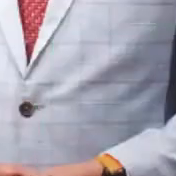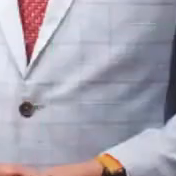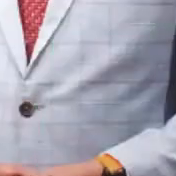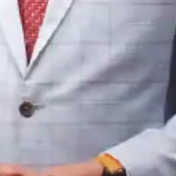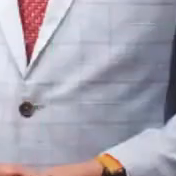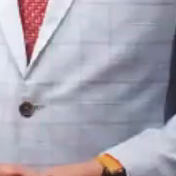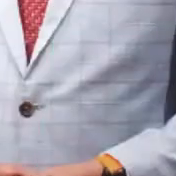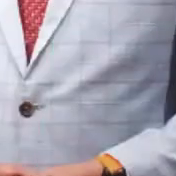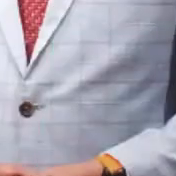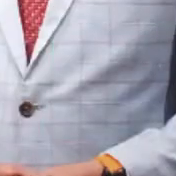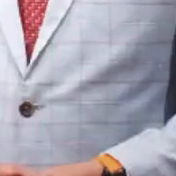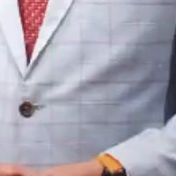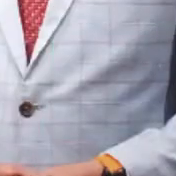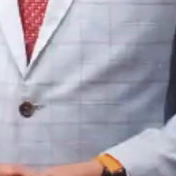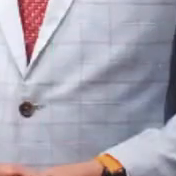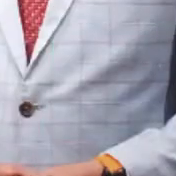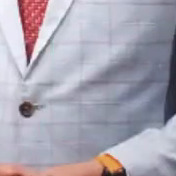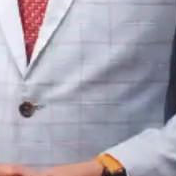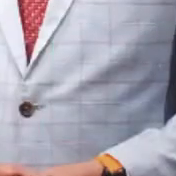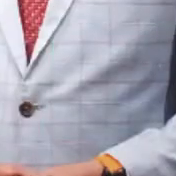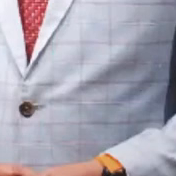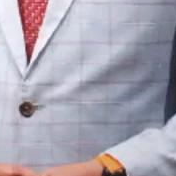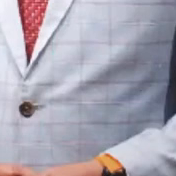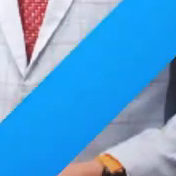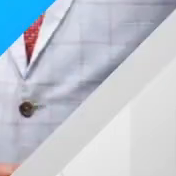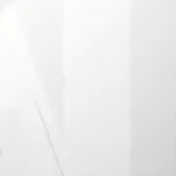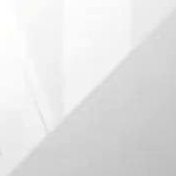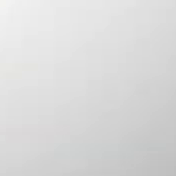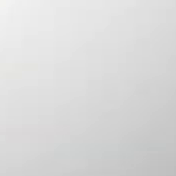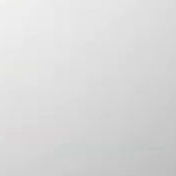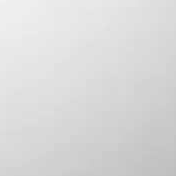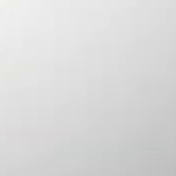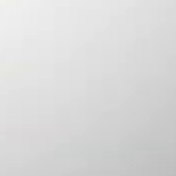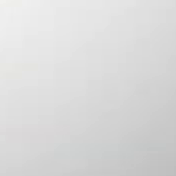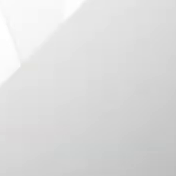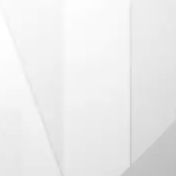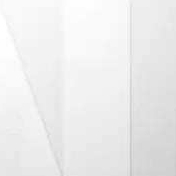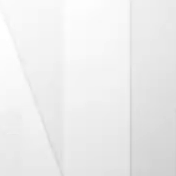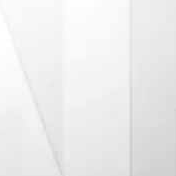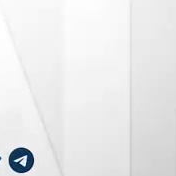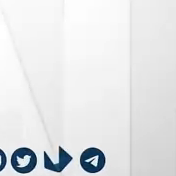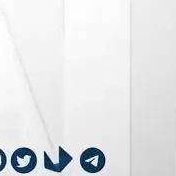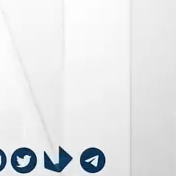país. Acompáñanos cada mañana en Esta Mañana.